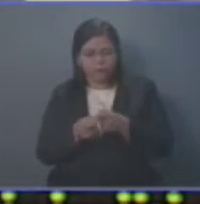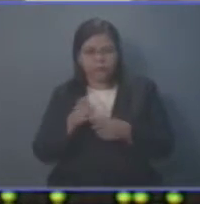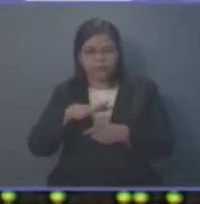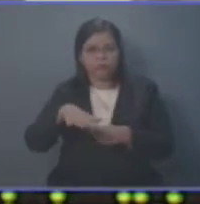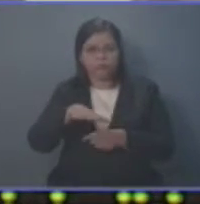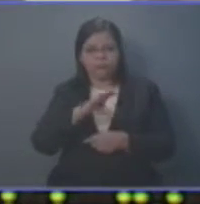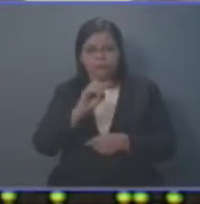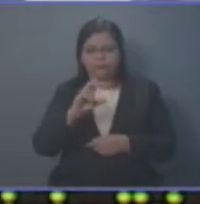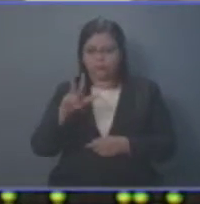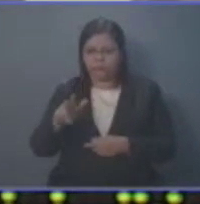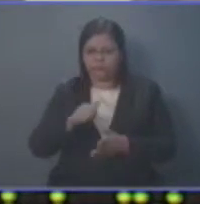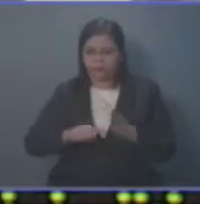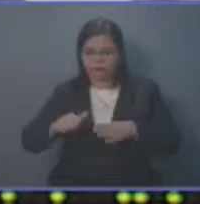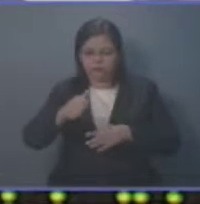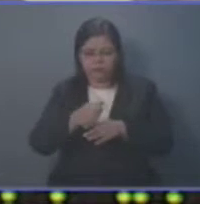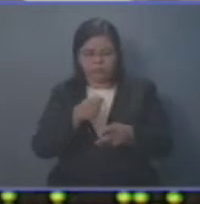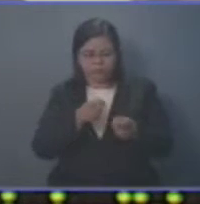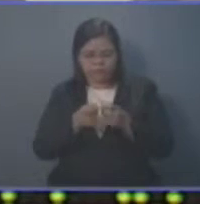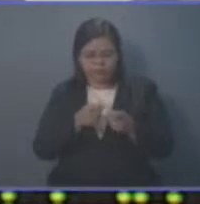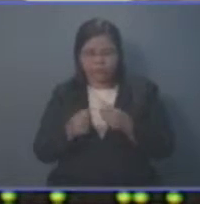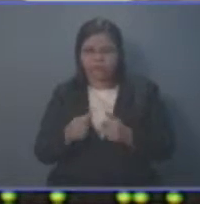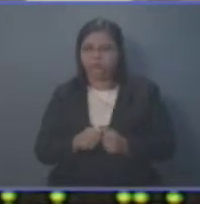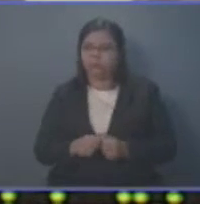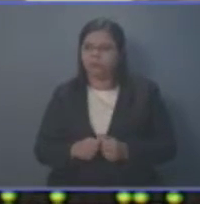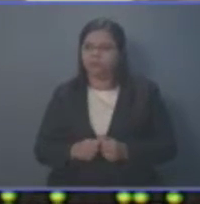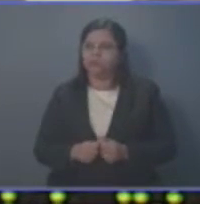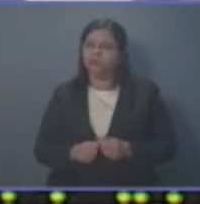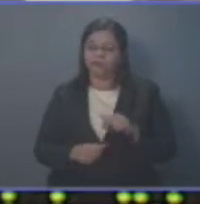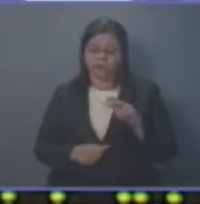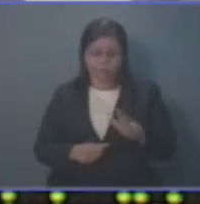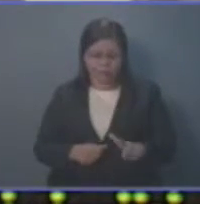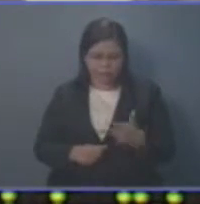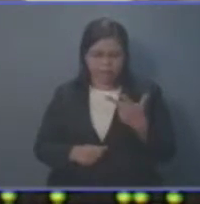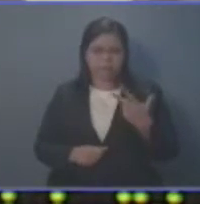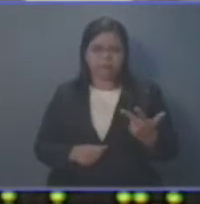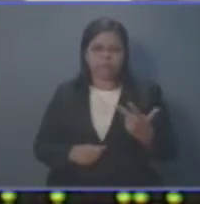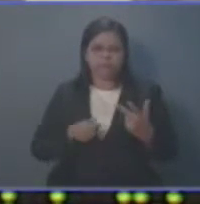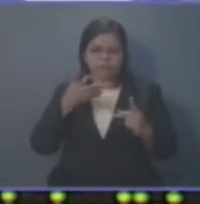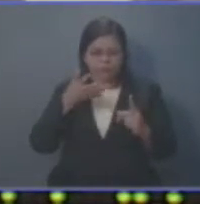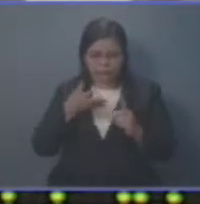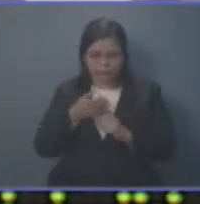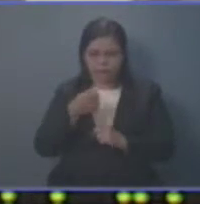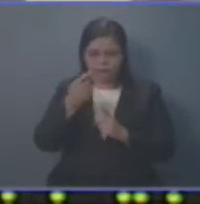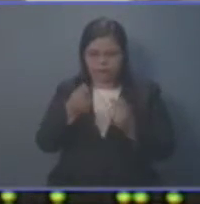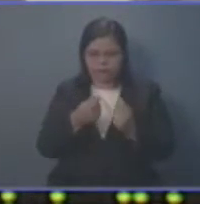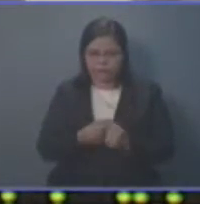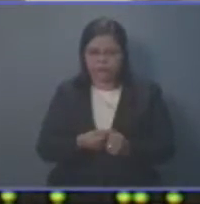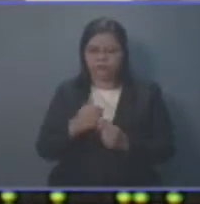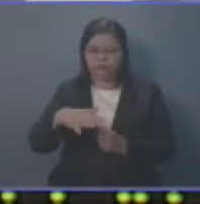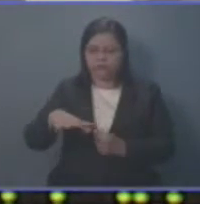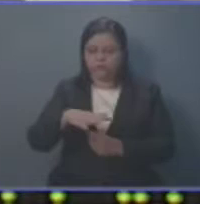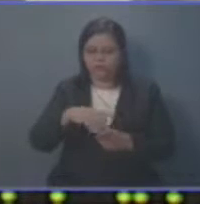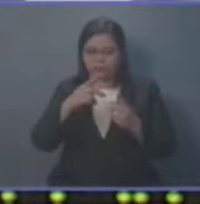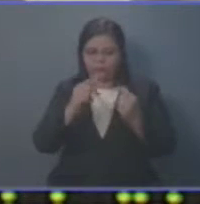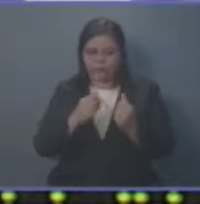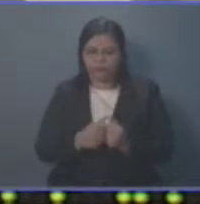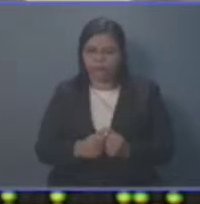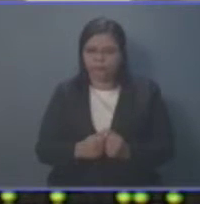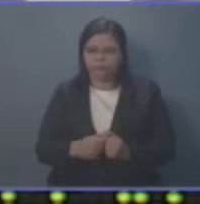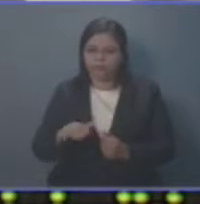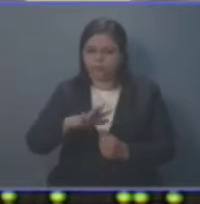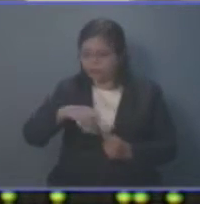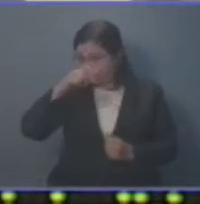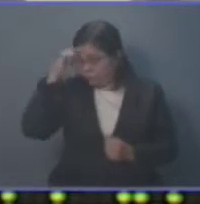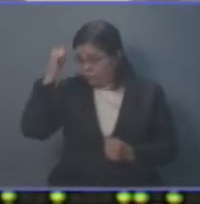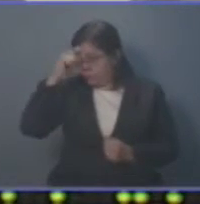trabajo 03, administración de desarrollo rural, así. 3, relación propósito con recursos asignados, unidad presupuestaria y línea